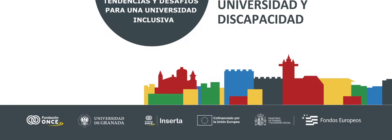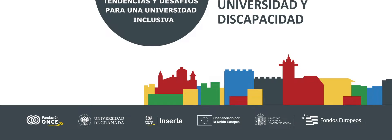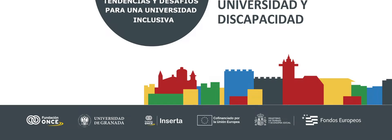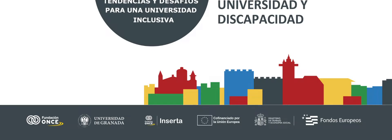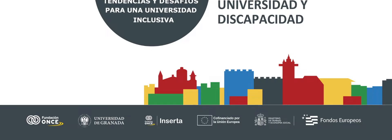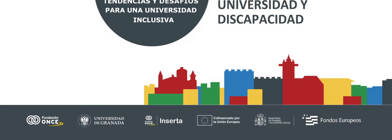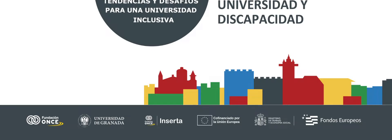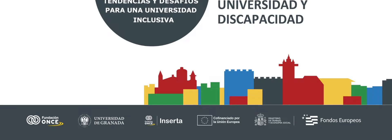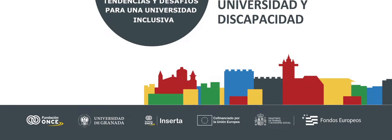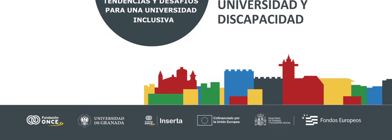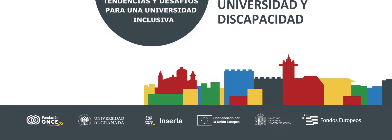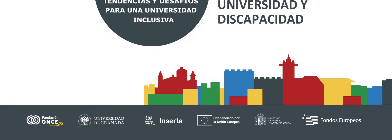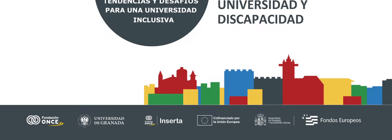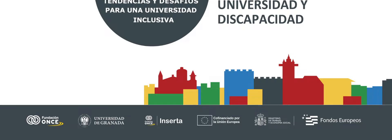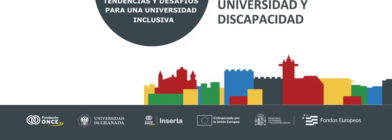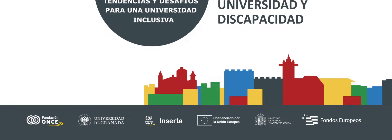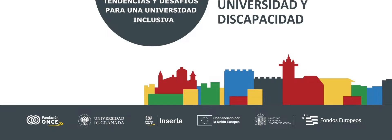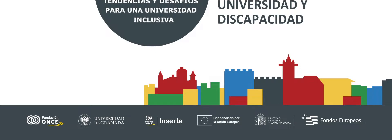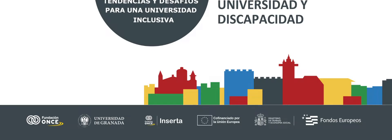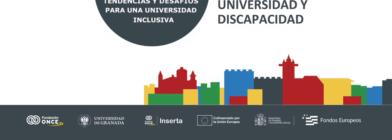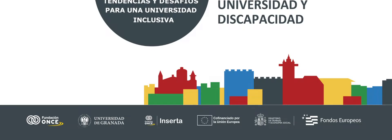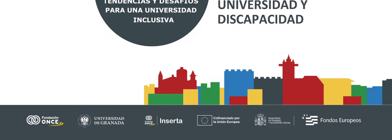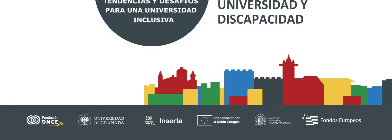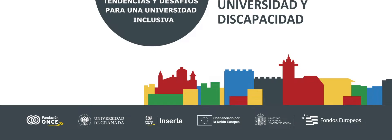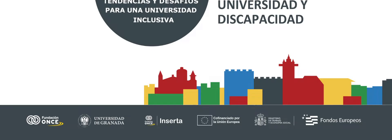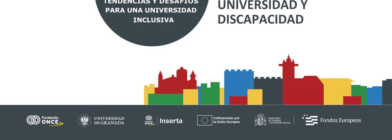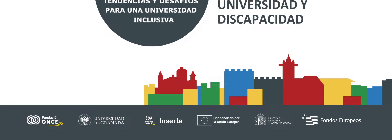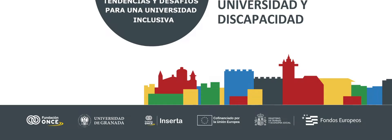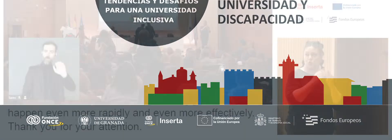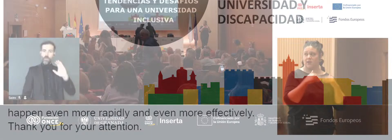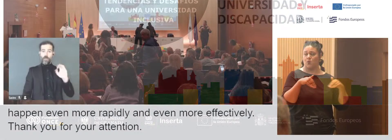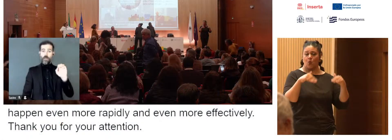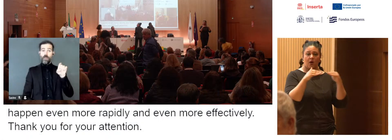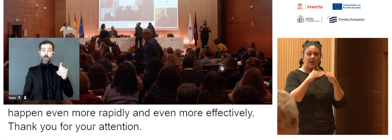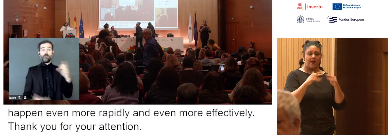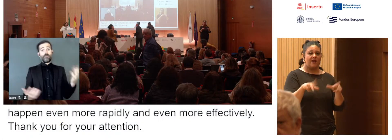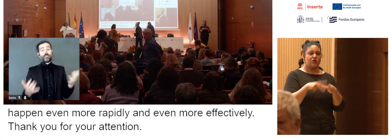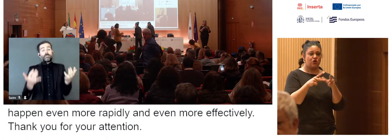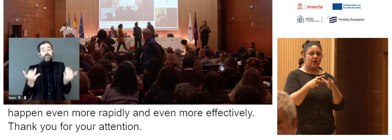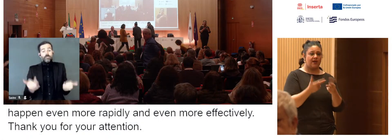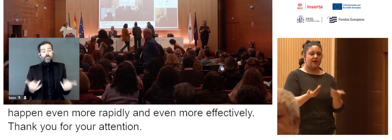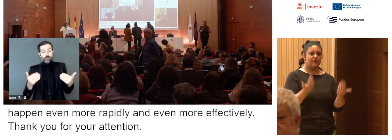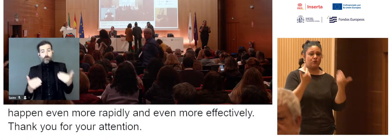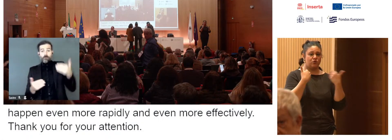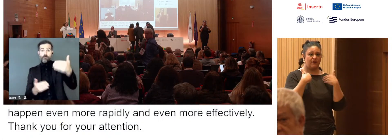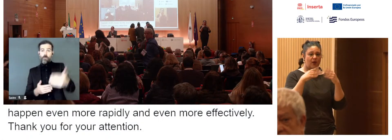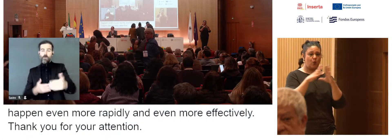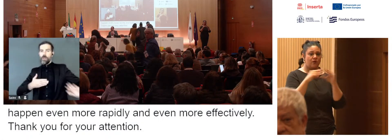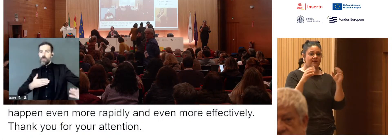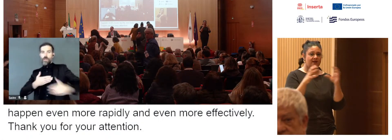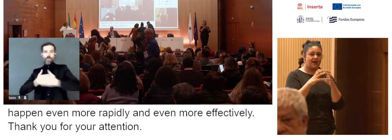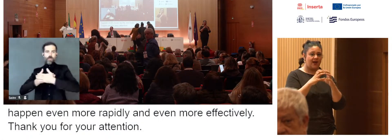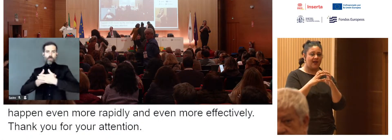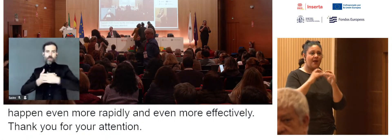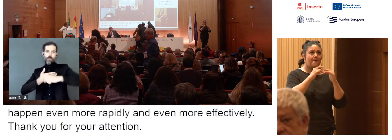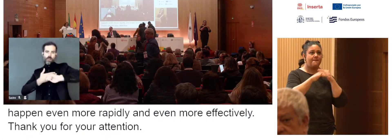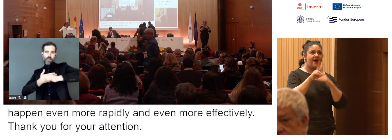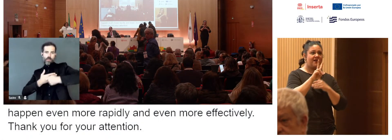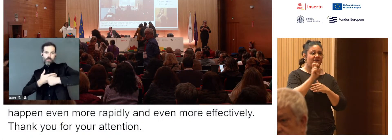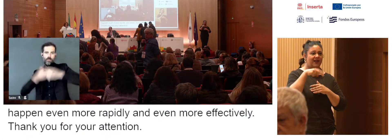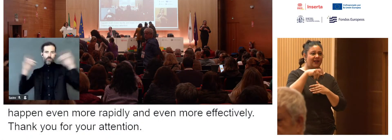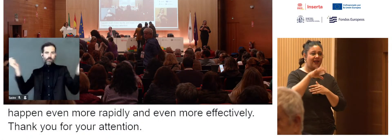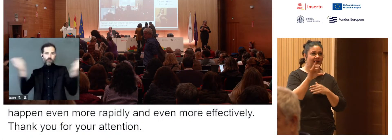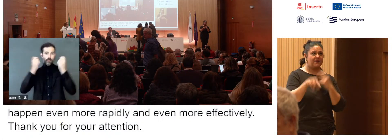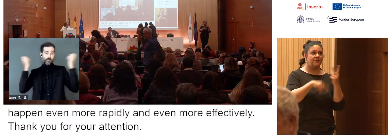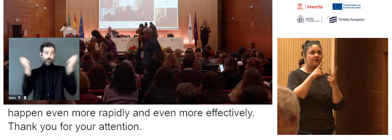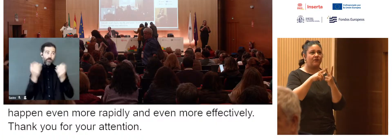la Vicerectora de Inclusión, Igualdad y Responsabilidad Social de la Universidad de Granada, Mar Venegas, y al Director General